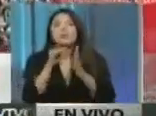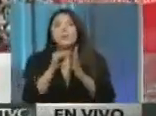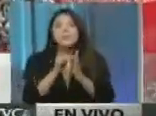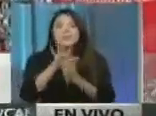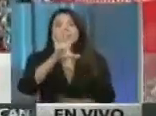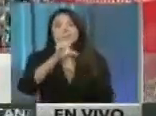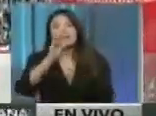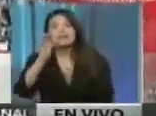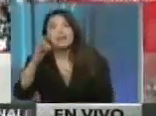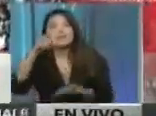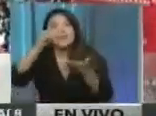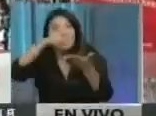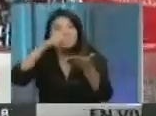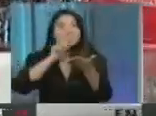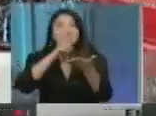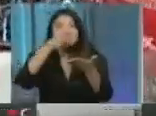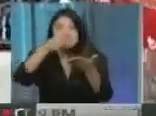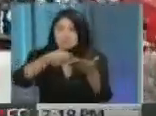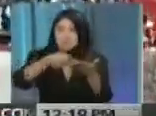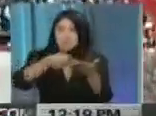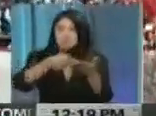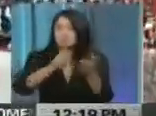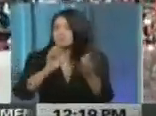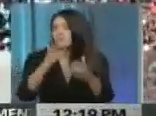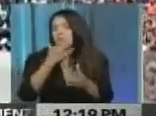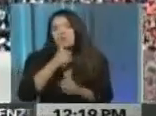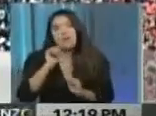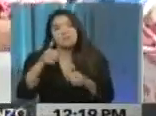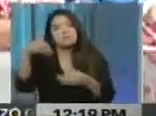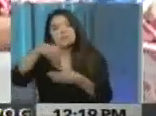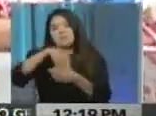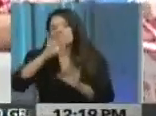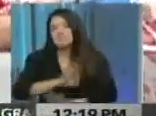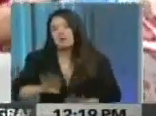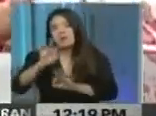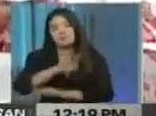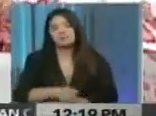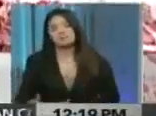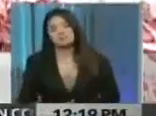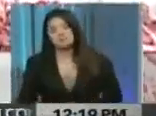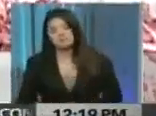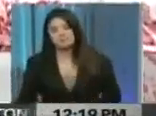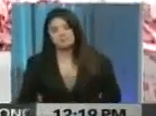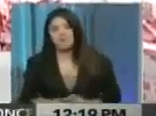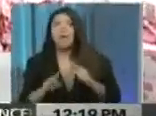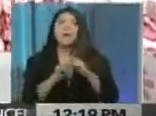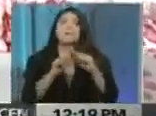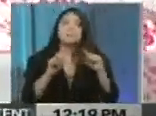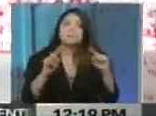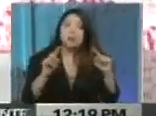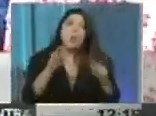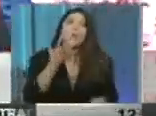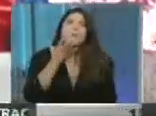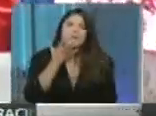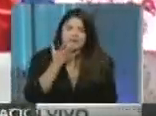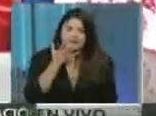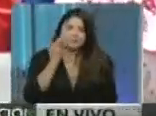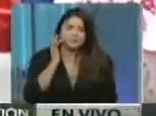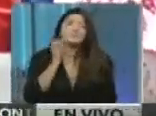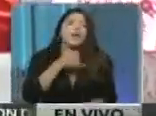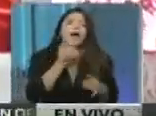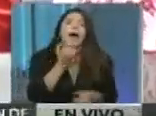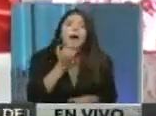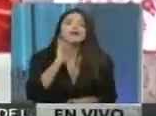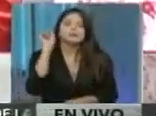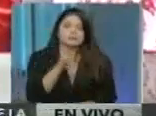194.500 firmas que hace falta, no se activa ningún referéndum. Pero vamos a suponer que las tengan.